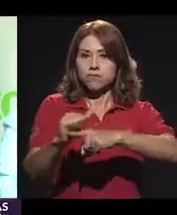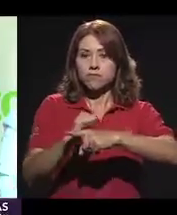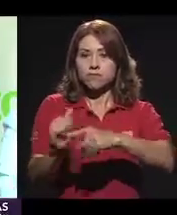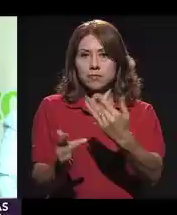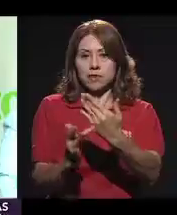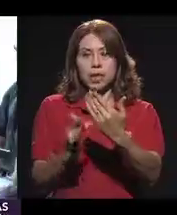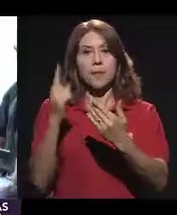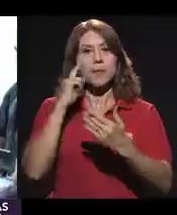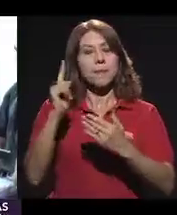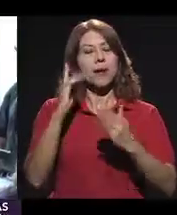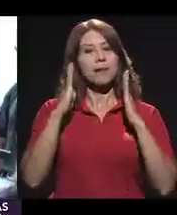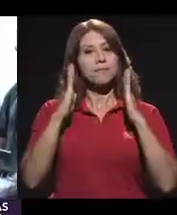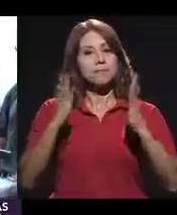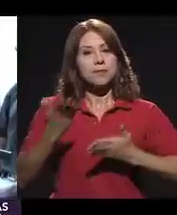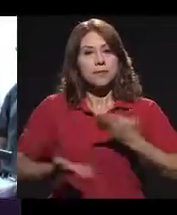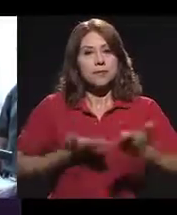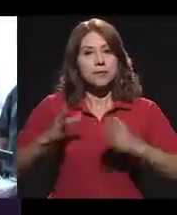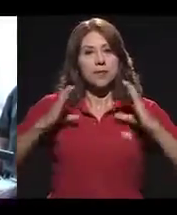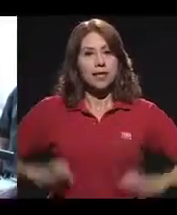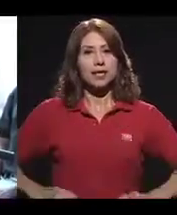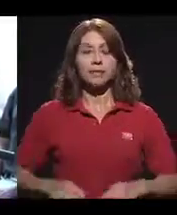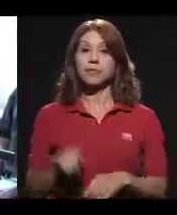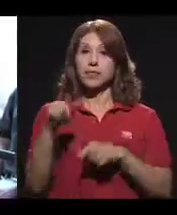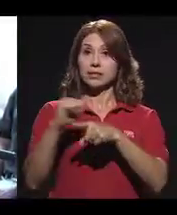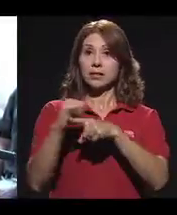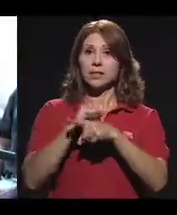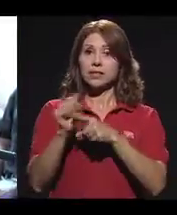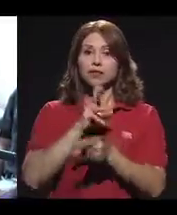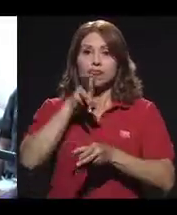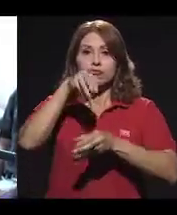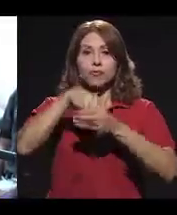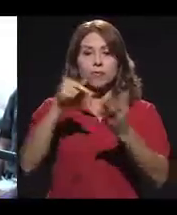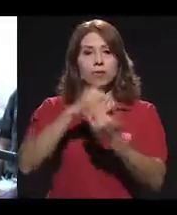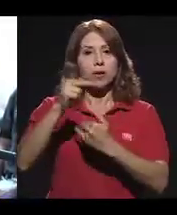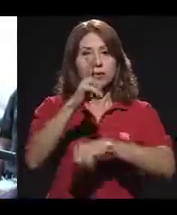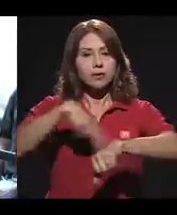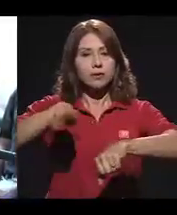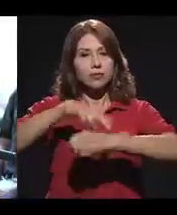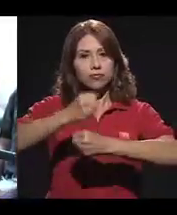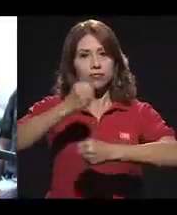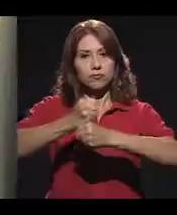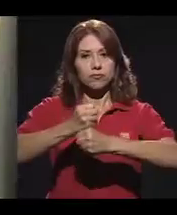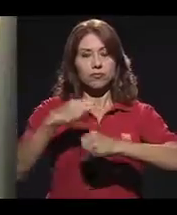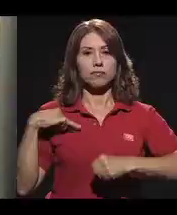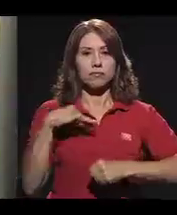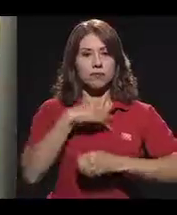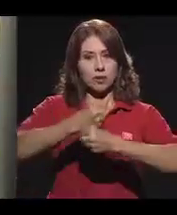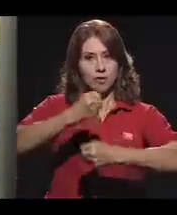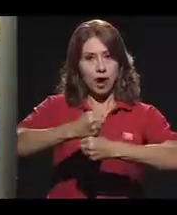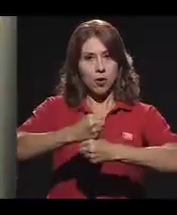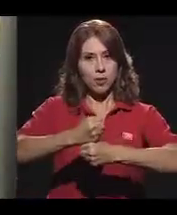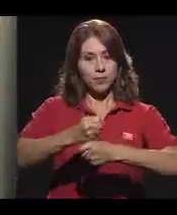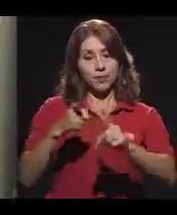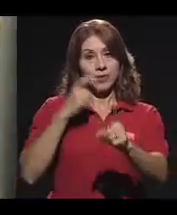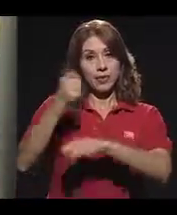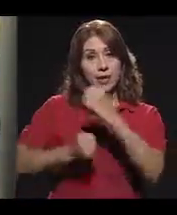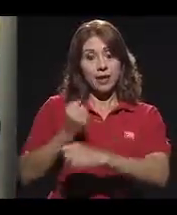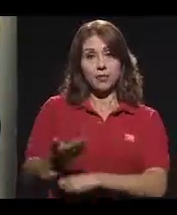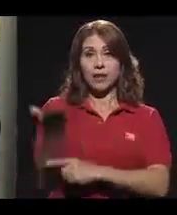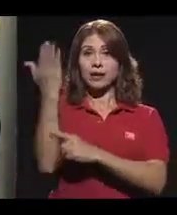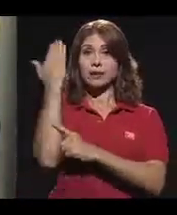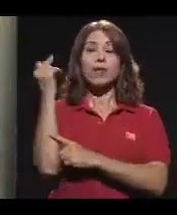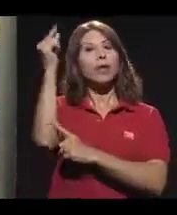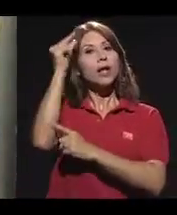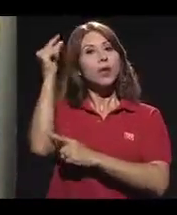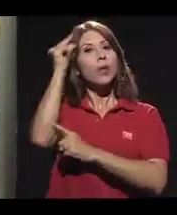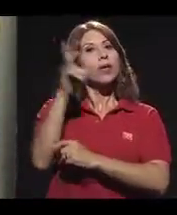servicio al cliente eficiente. Estas capacitaciones forman parte del Programa Nacional de Empleo del Ministerio de Trabajo. Desde el año